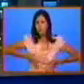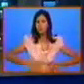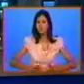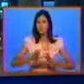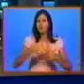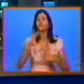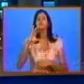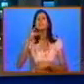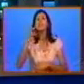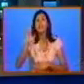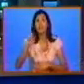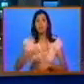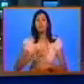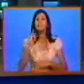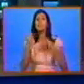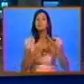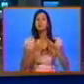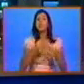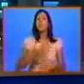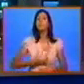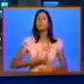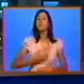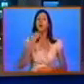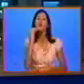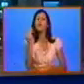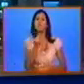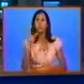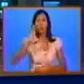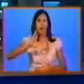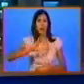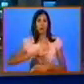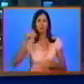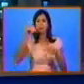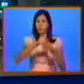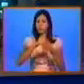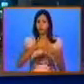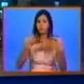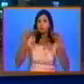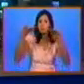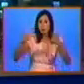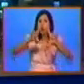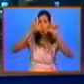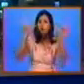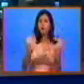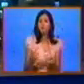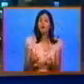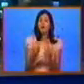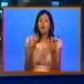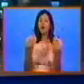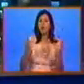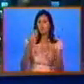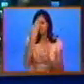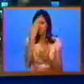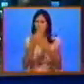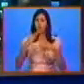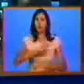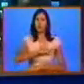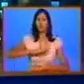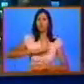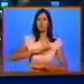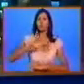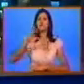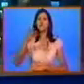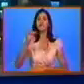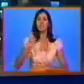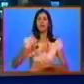Ernesto Che Guevara, el Instituto Municipal para la Juventud de Caracas depositó una ofrenda floral ante el busto del Che en el Paseo